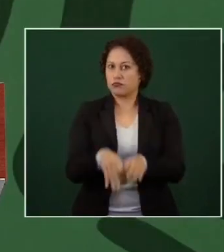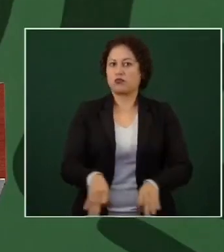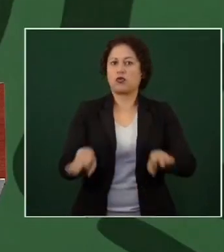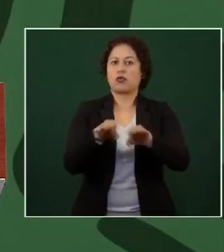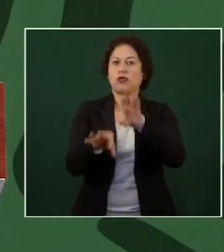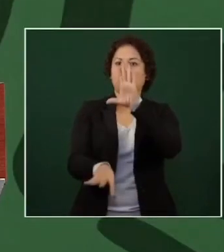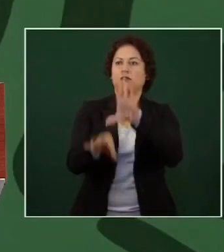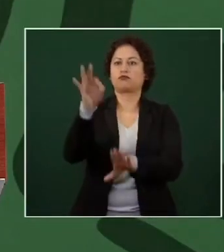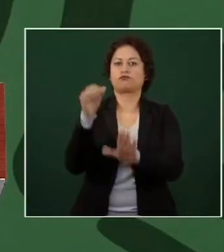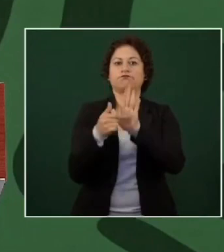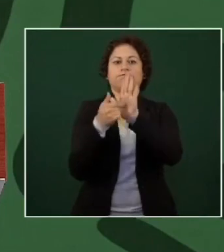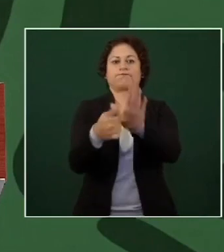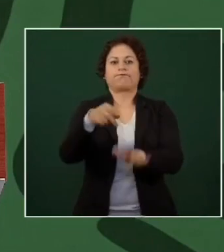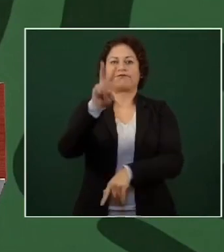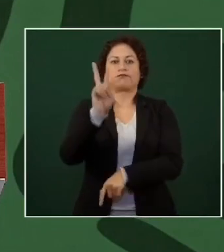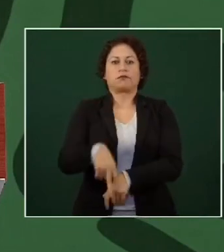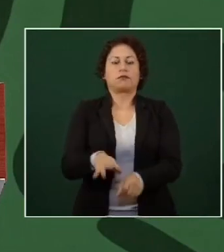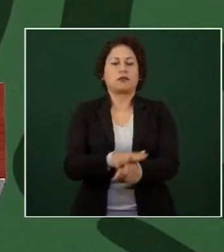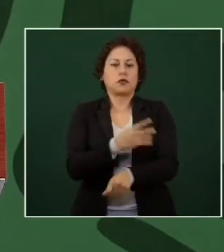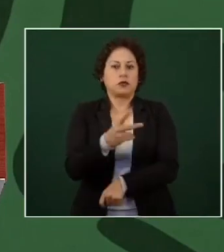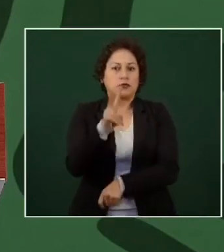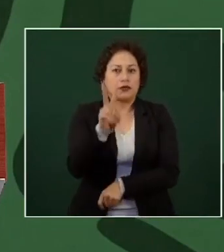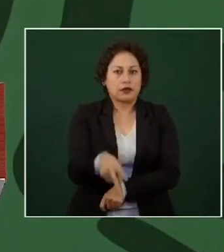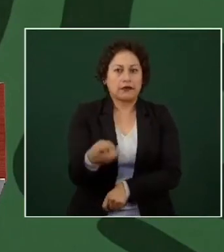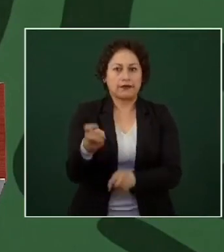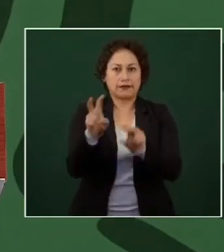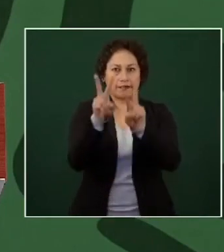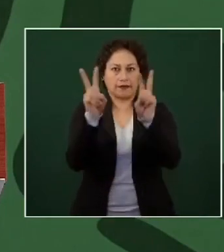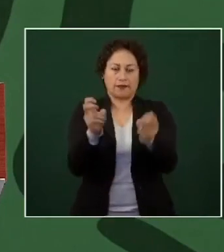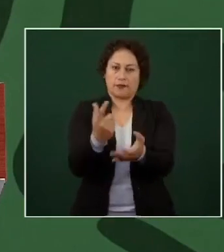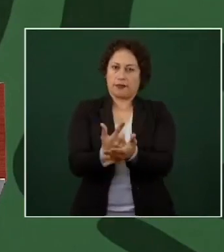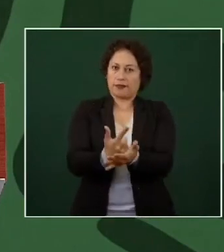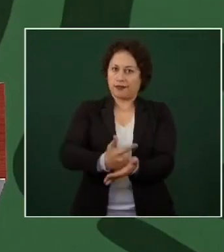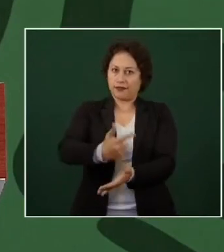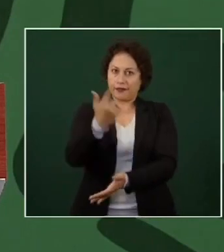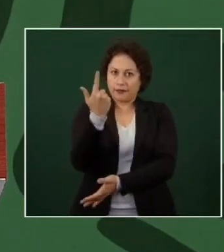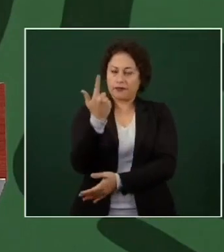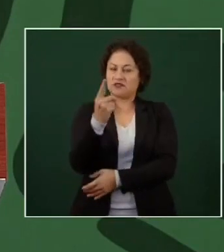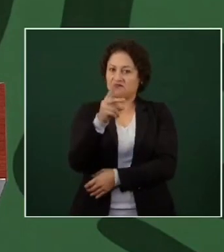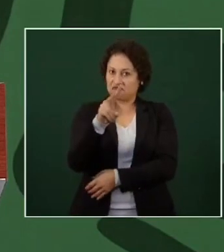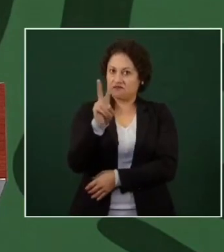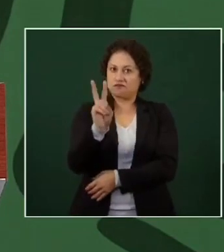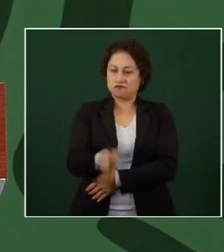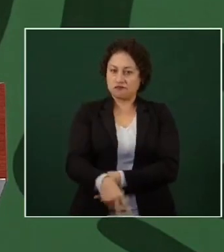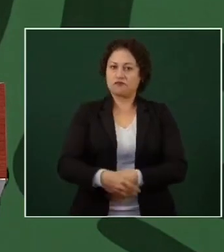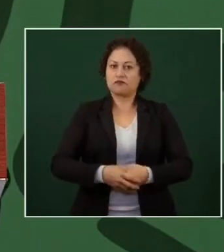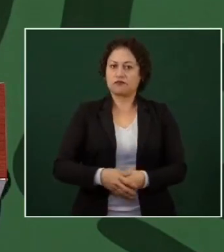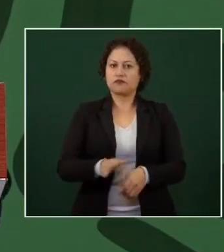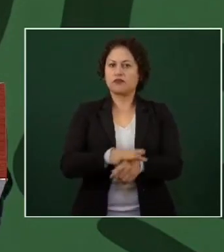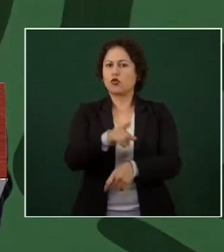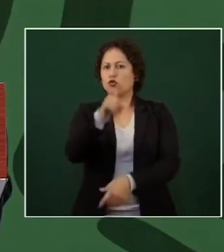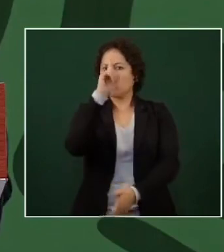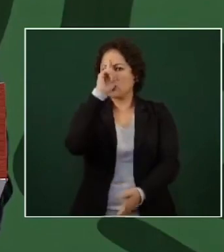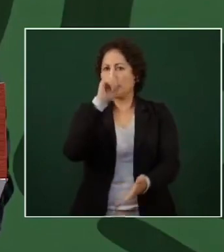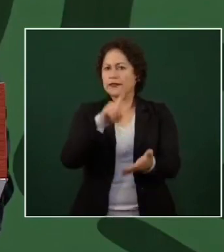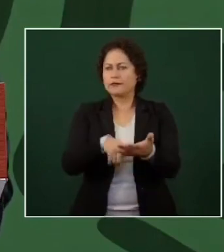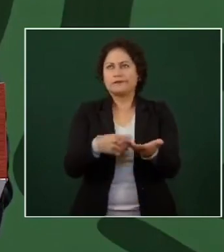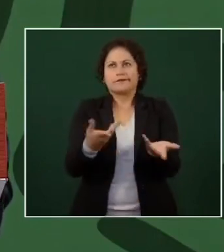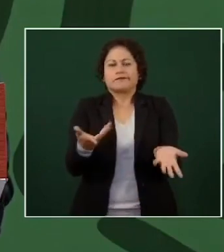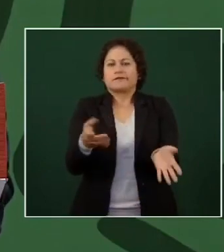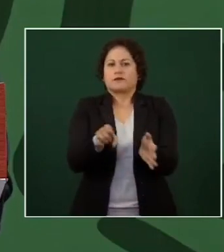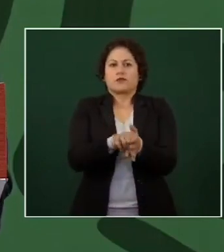porque es grave, es un caso grave, porque imagínense